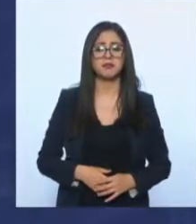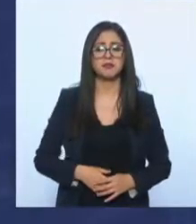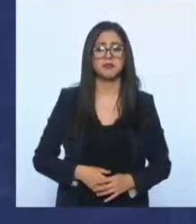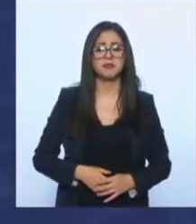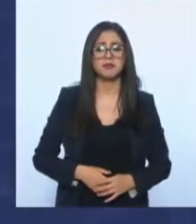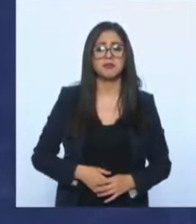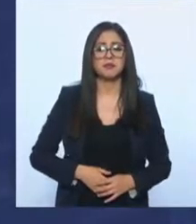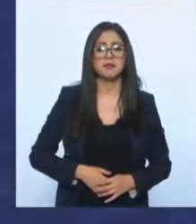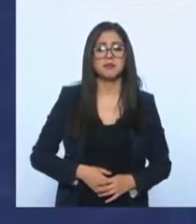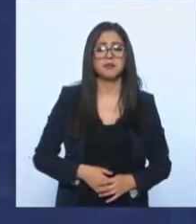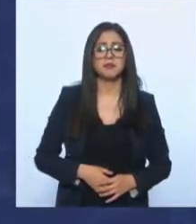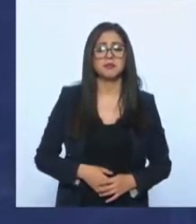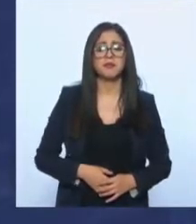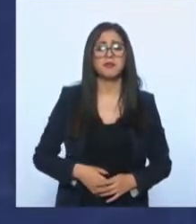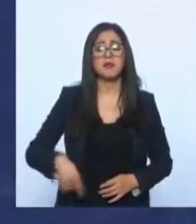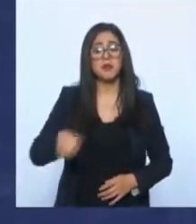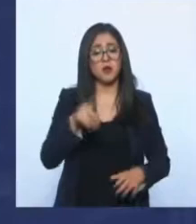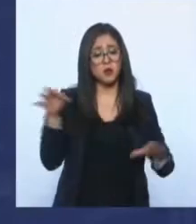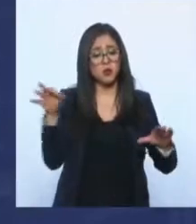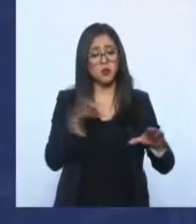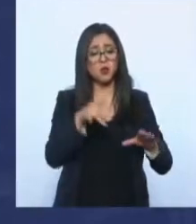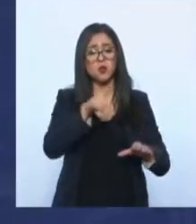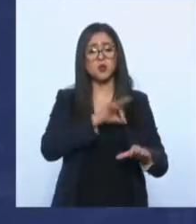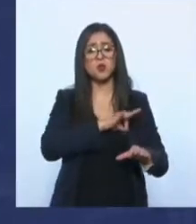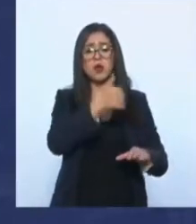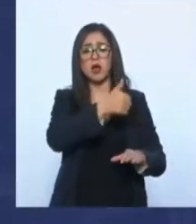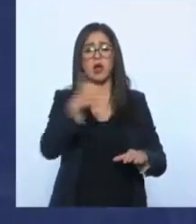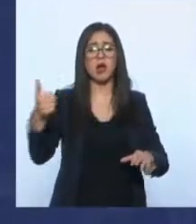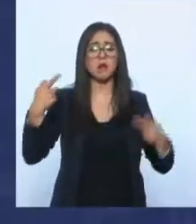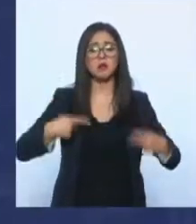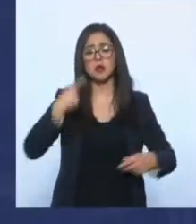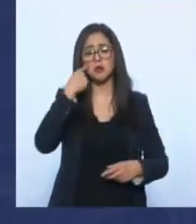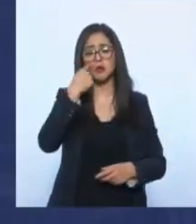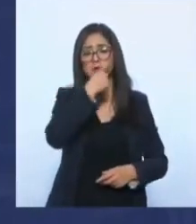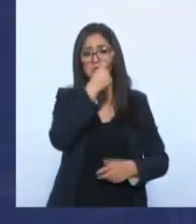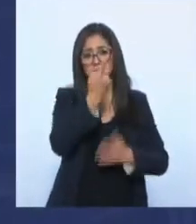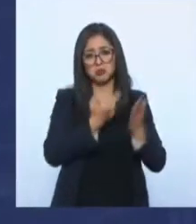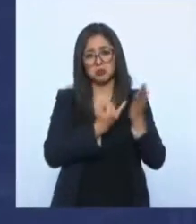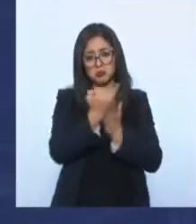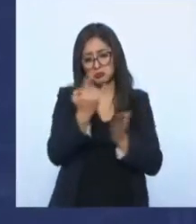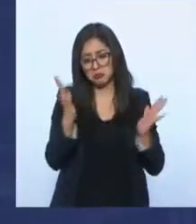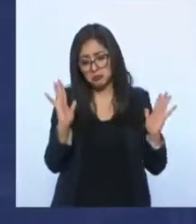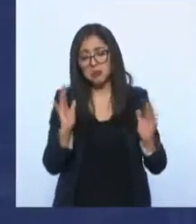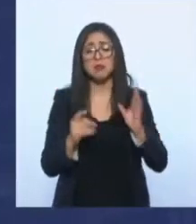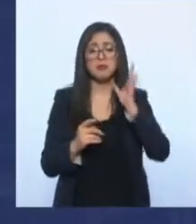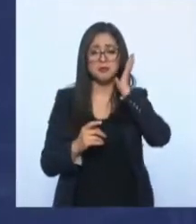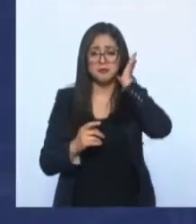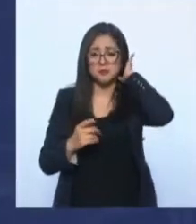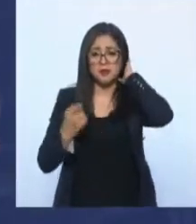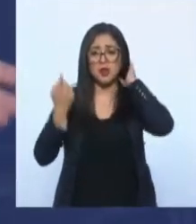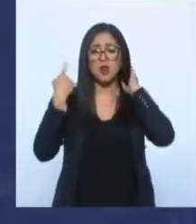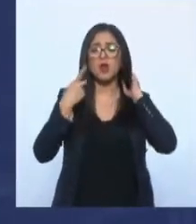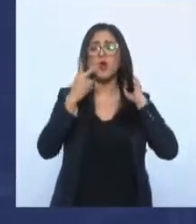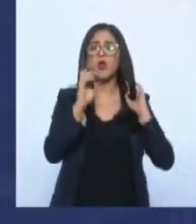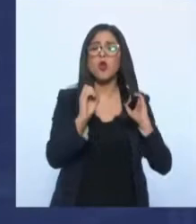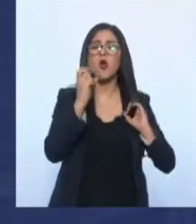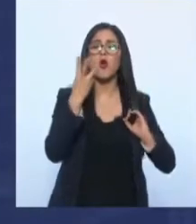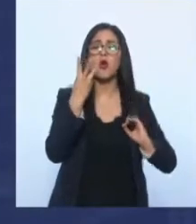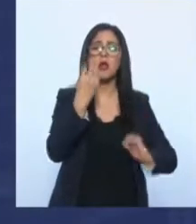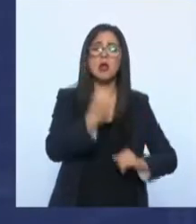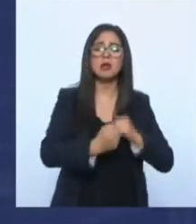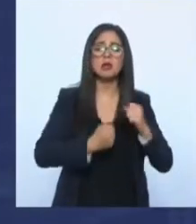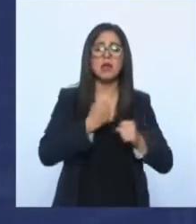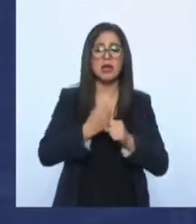un ahorro de manera independiente. Hablábamos hace unos 2 o 3 años, que la campaña que sacó la CONSAR de los